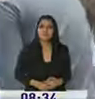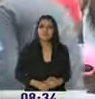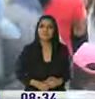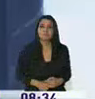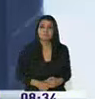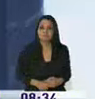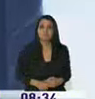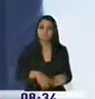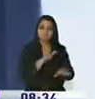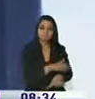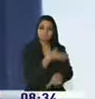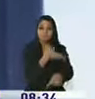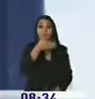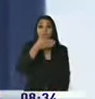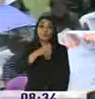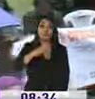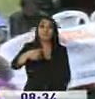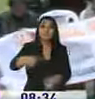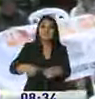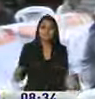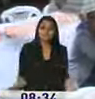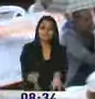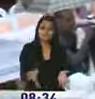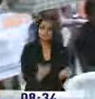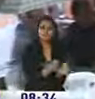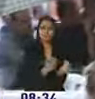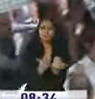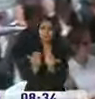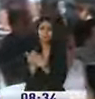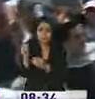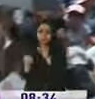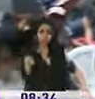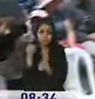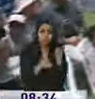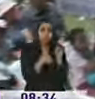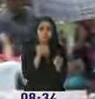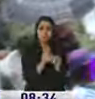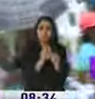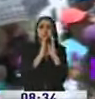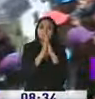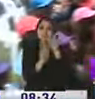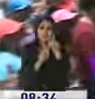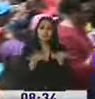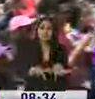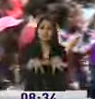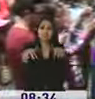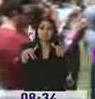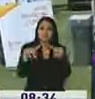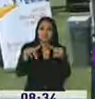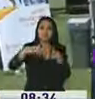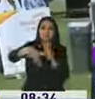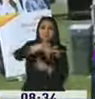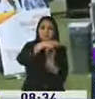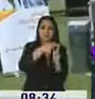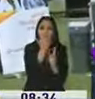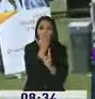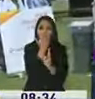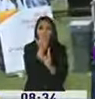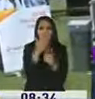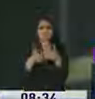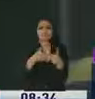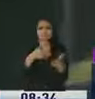El concierto Quito a Reciclar congregó a miles de ciudadanos al Parque La Carolina y pese al sol capitalino, disfrutaron de un